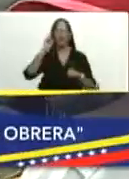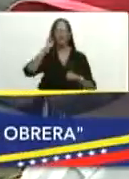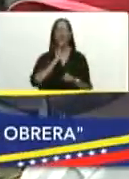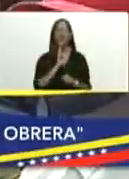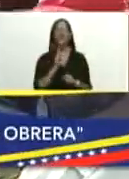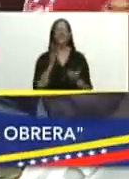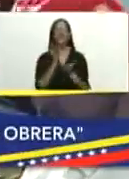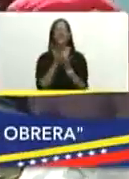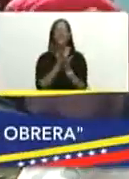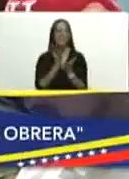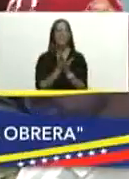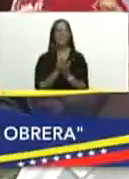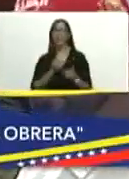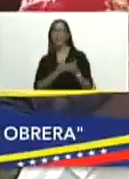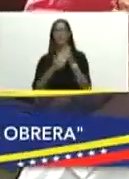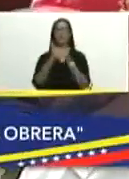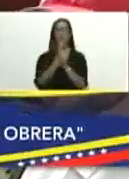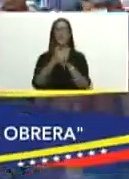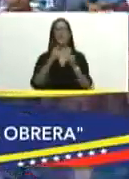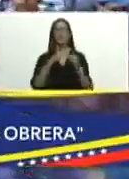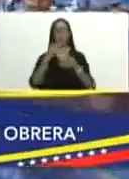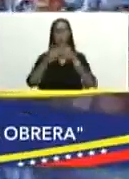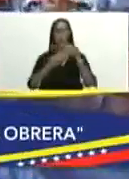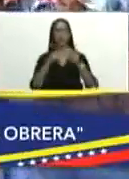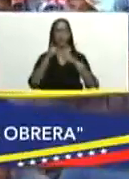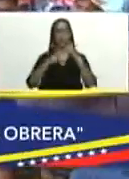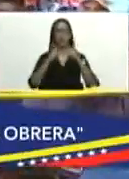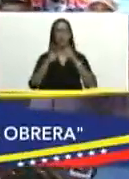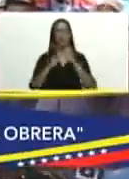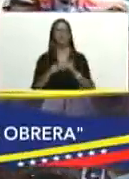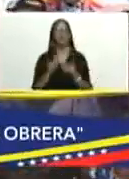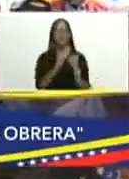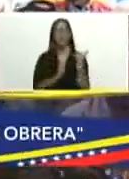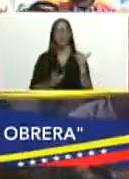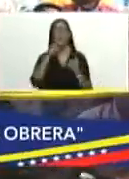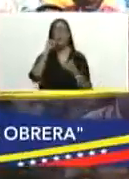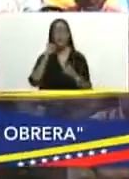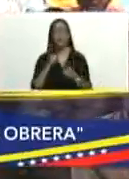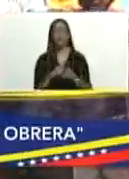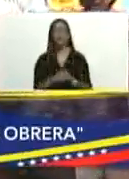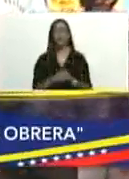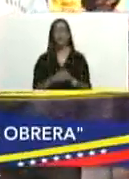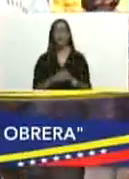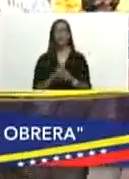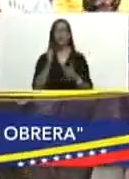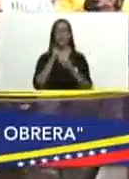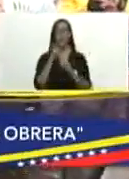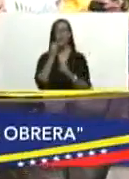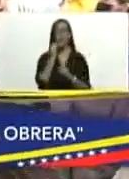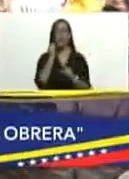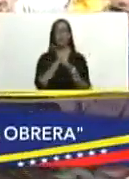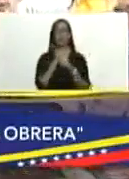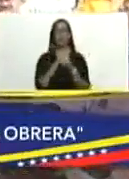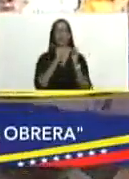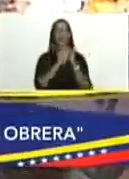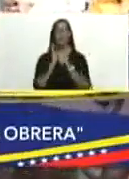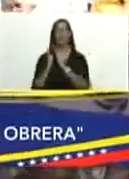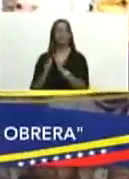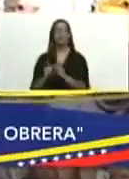que siempre ha estado al frente su proceso productivo presidente Nicolás desde nuestra juventud Obrera organizado